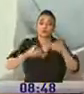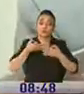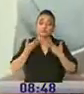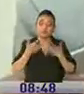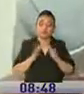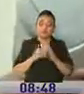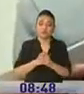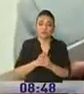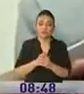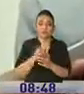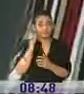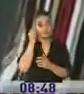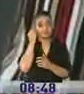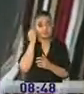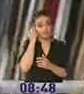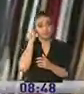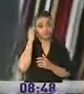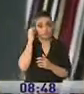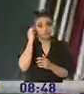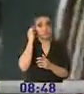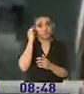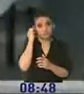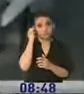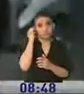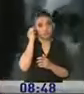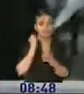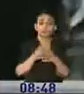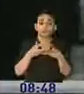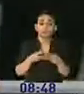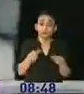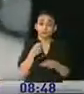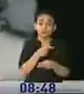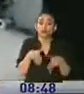y medidas cautelares. En esa audiencia pues se resolverá